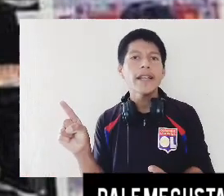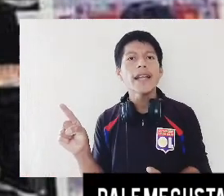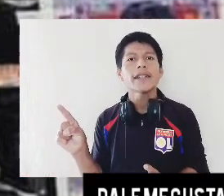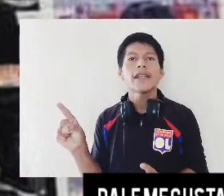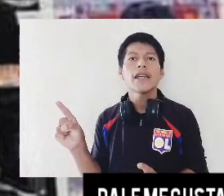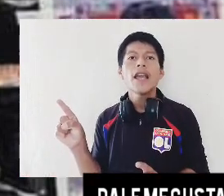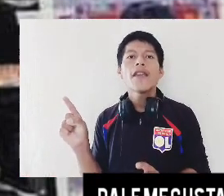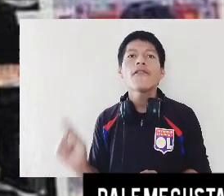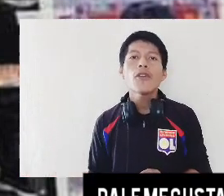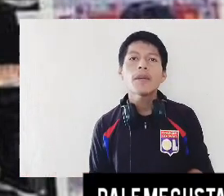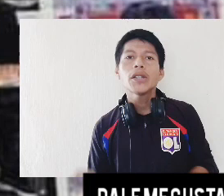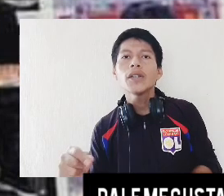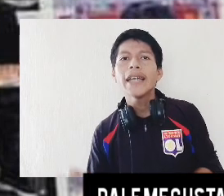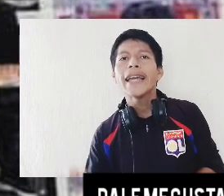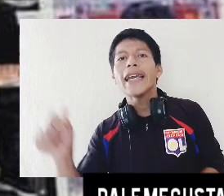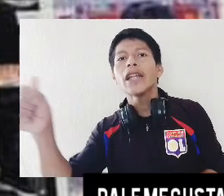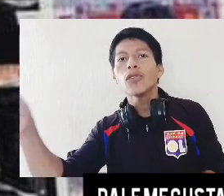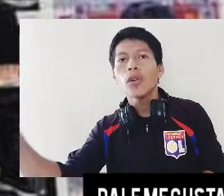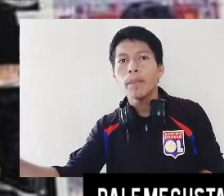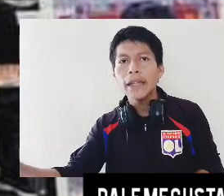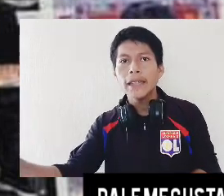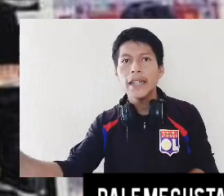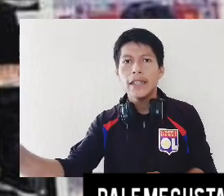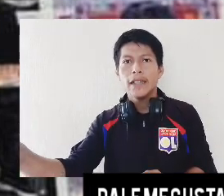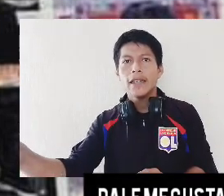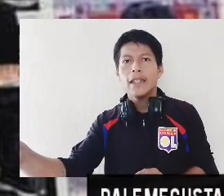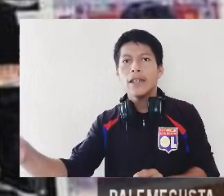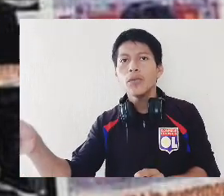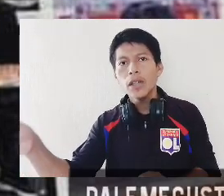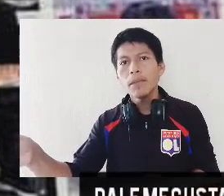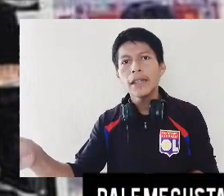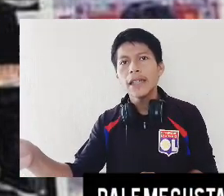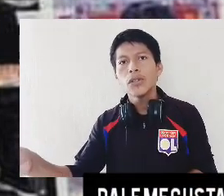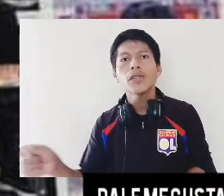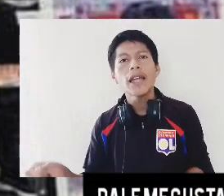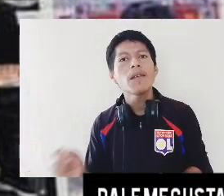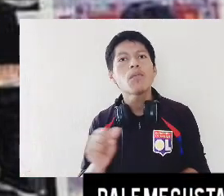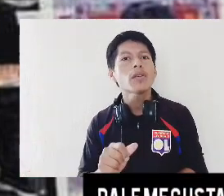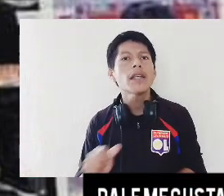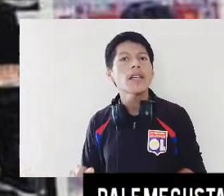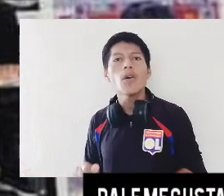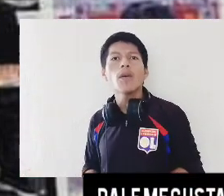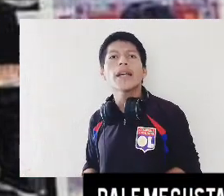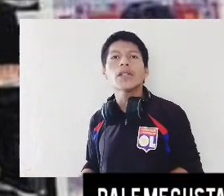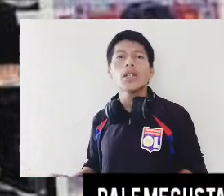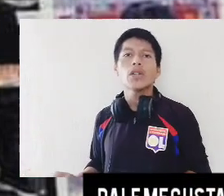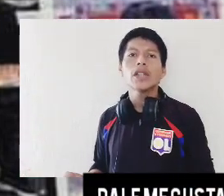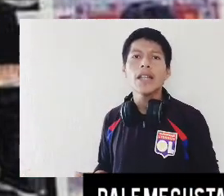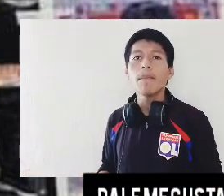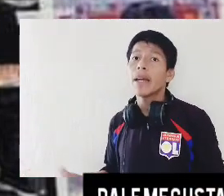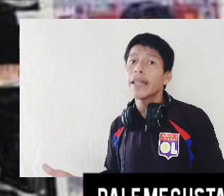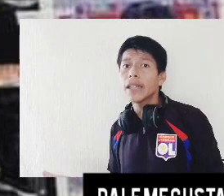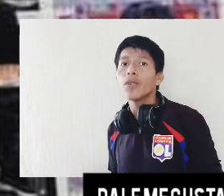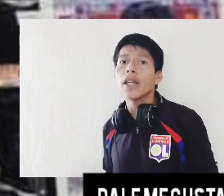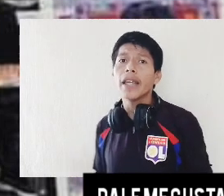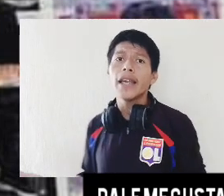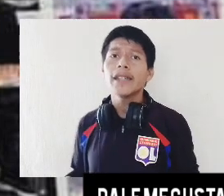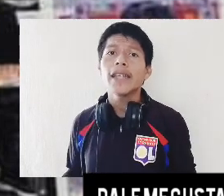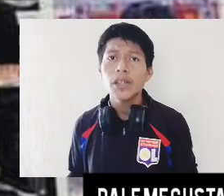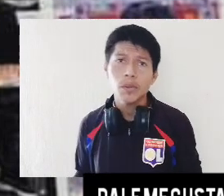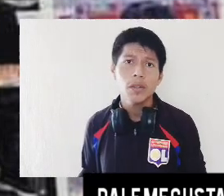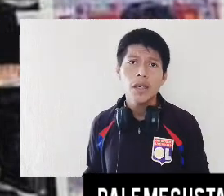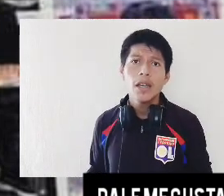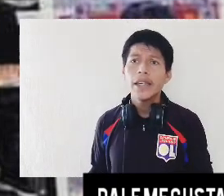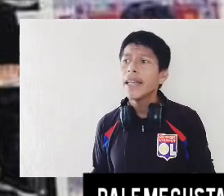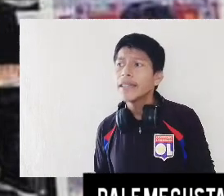de filtrarse, información que entorpece una investigación tan importante como el caso Ayotzinapa. ¿Y qué es lo que quiere